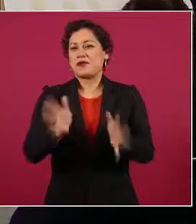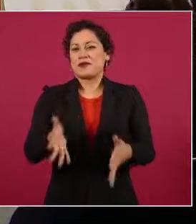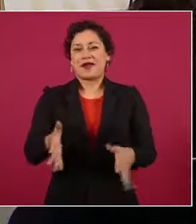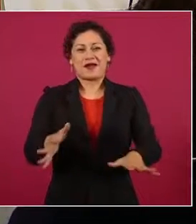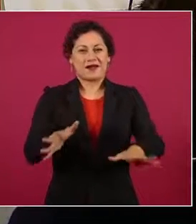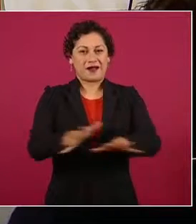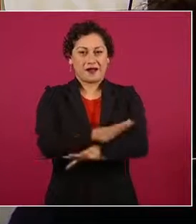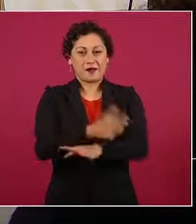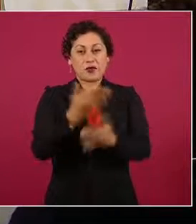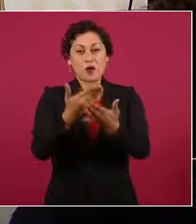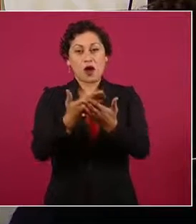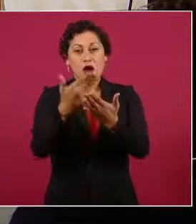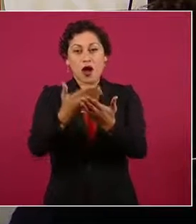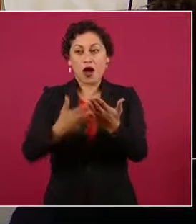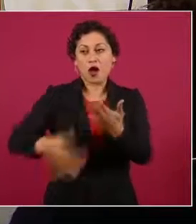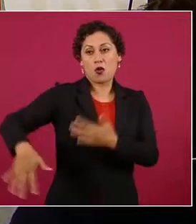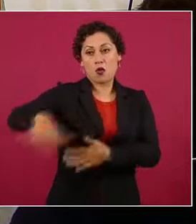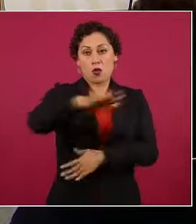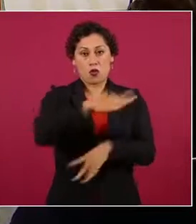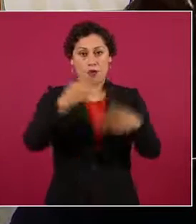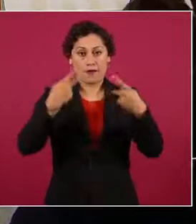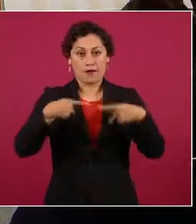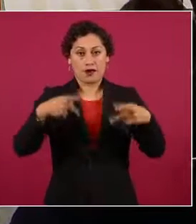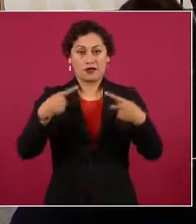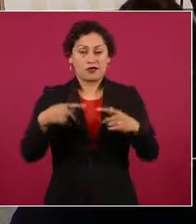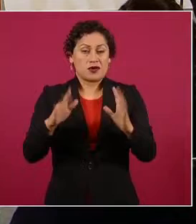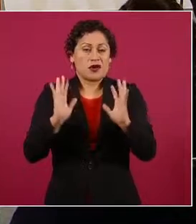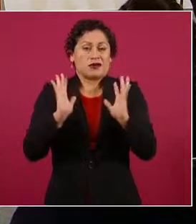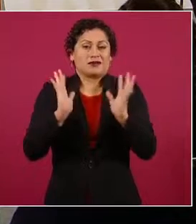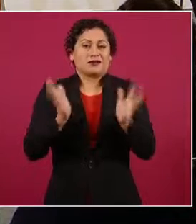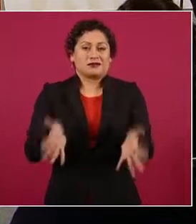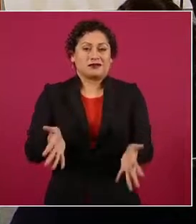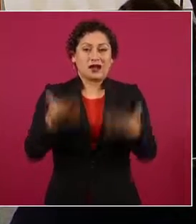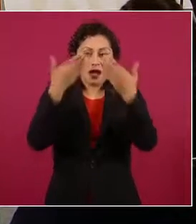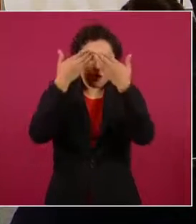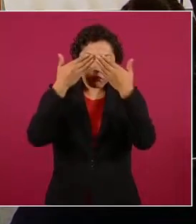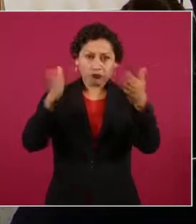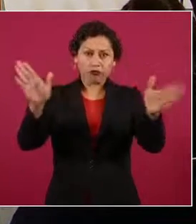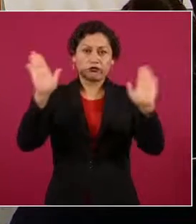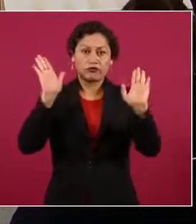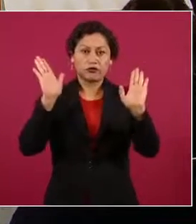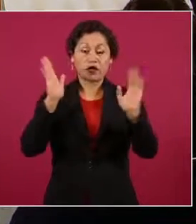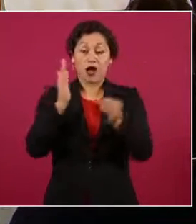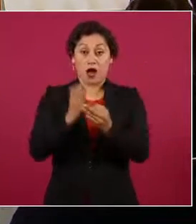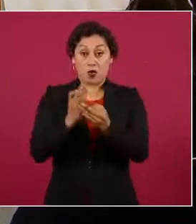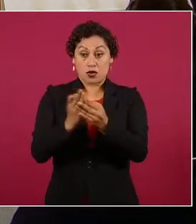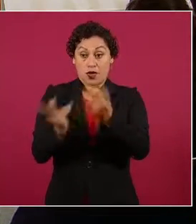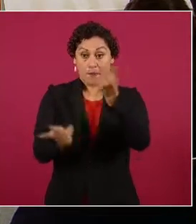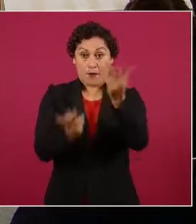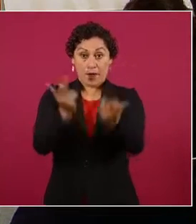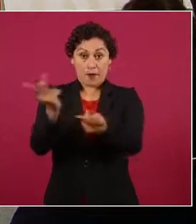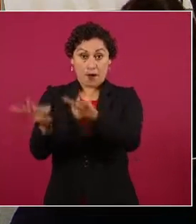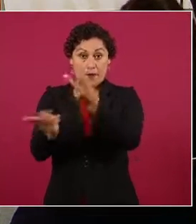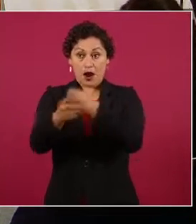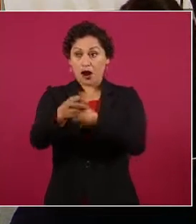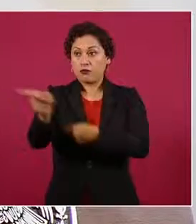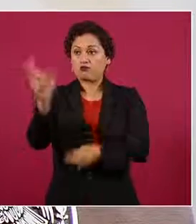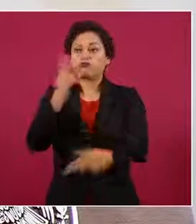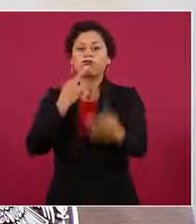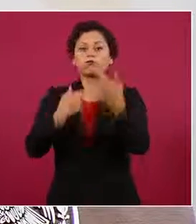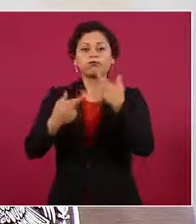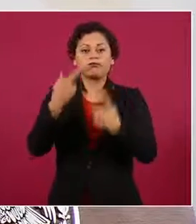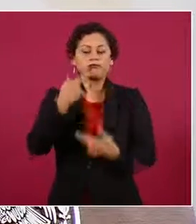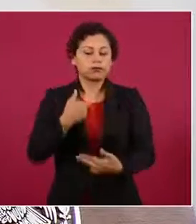está apoyando en todos lados, se están haciendo las consultas de los últimos tramos y la mayoría de la